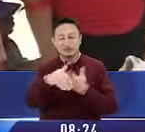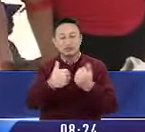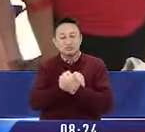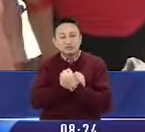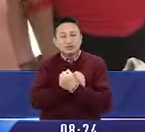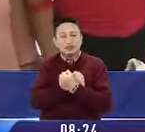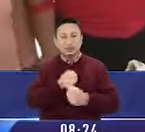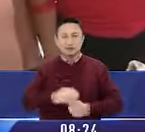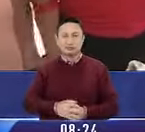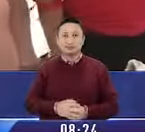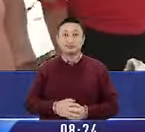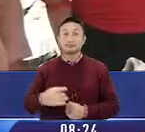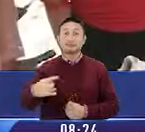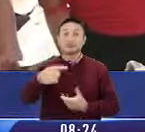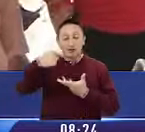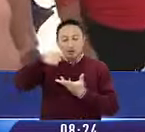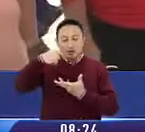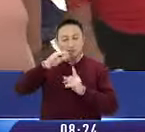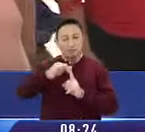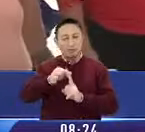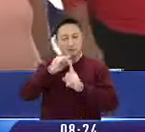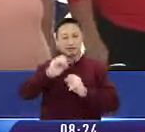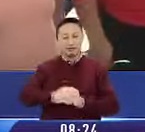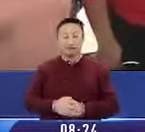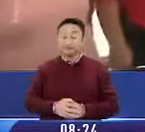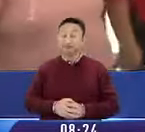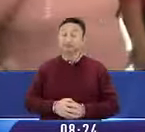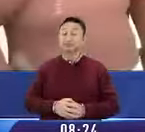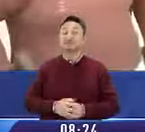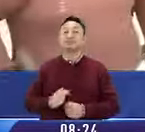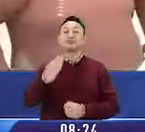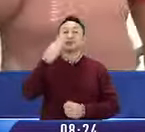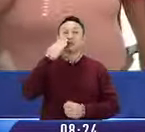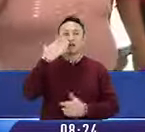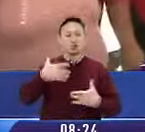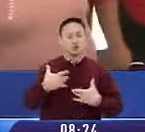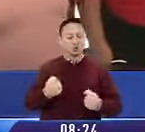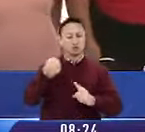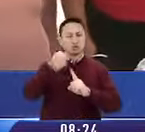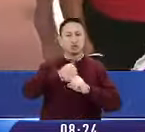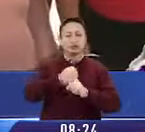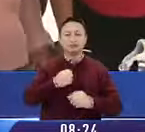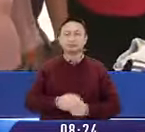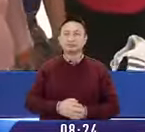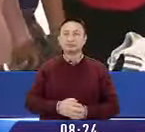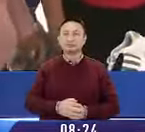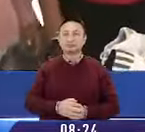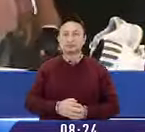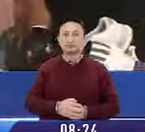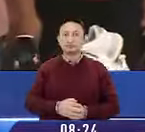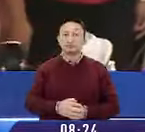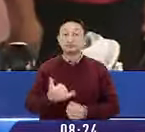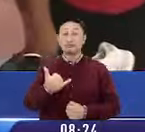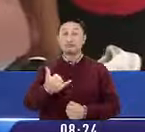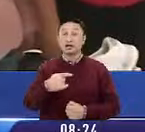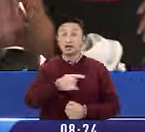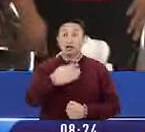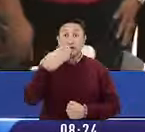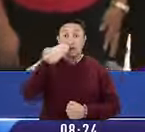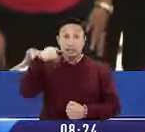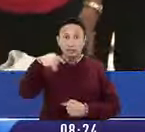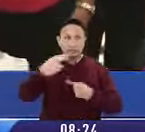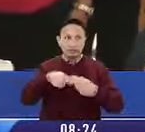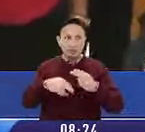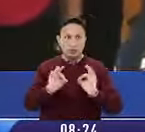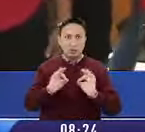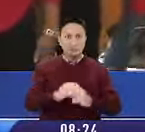cariño. Ahí con una comidita especial, por supuesto. Madres luchadoras, y estamos ahora con madres emprendedoras. Acá también les van a